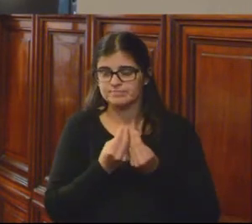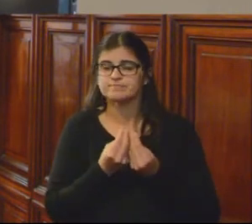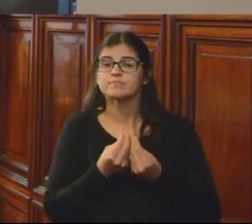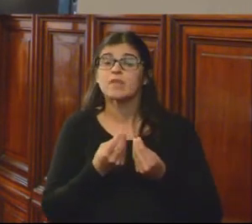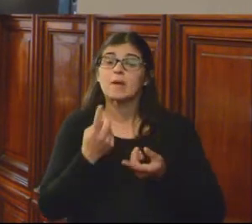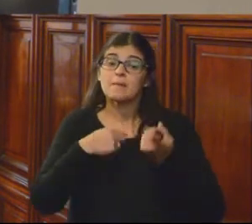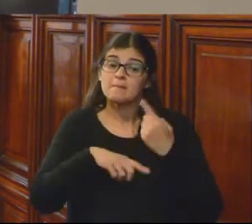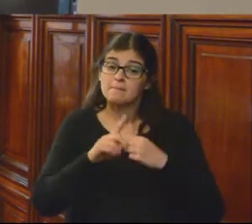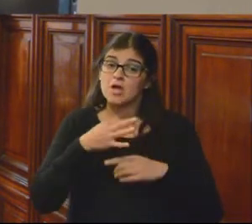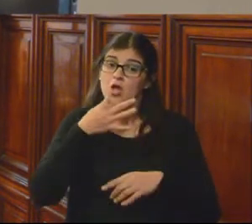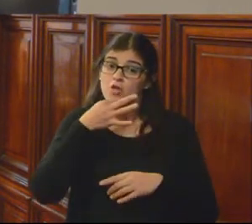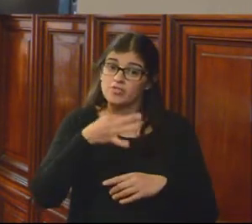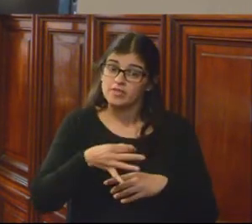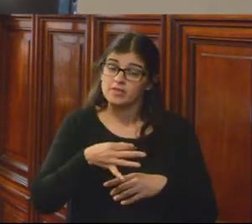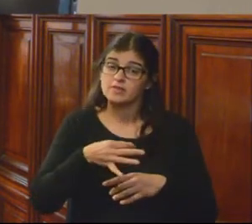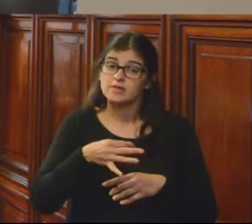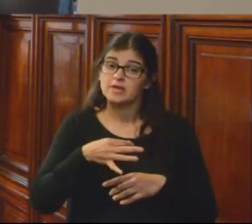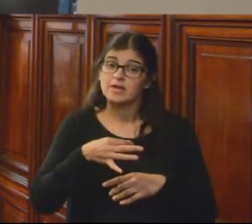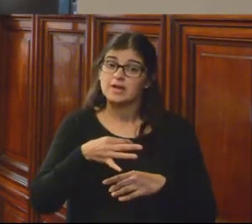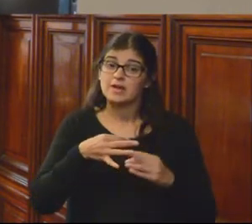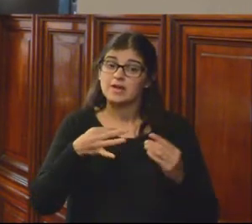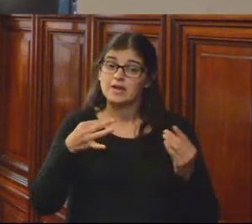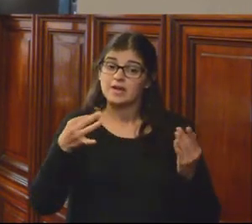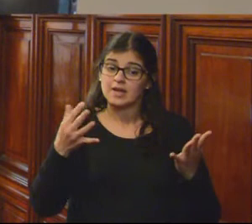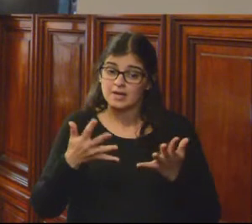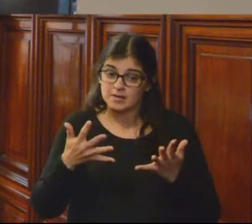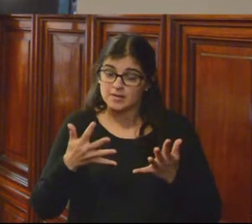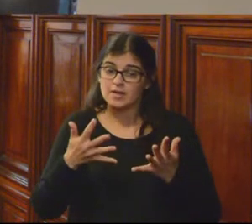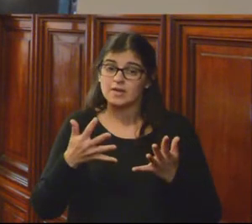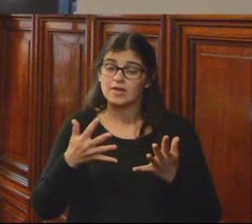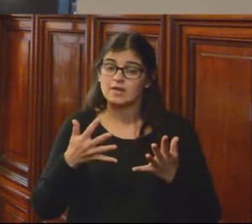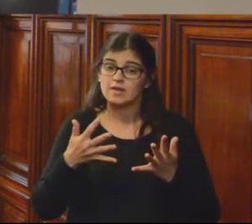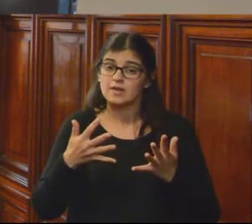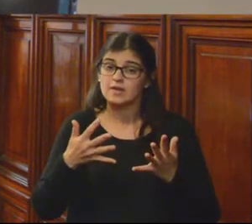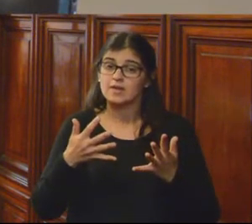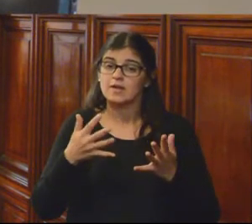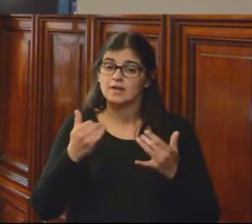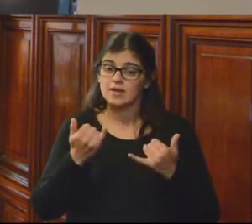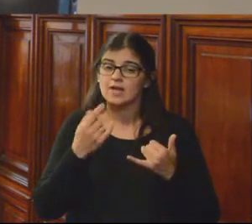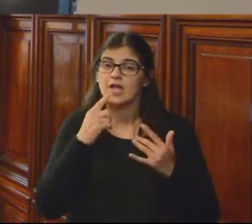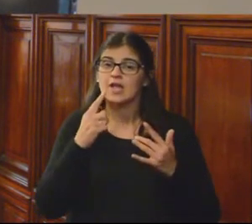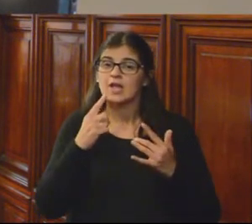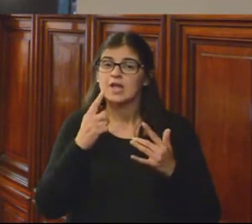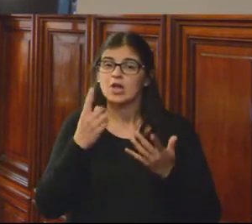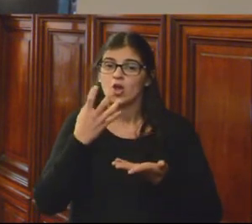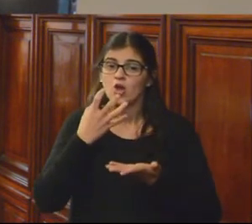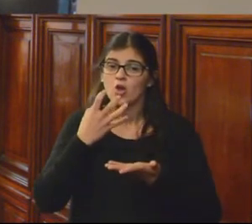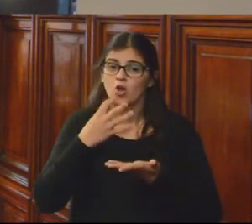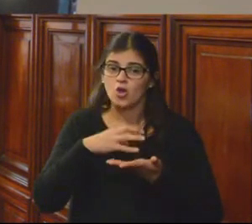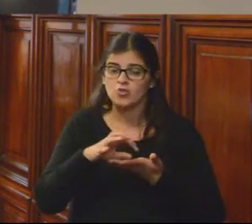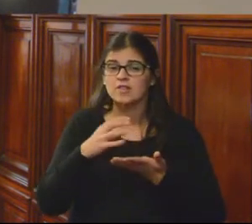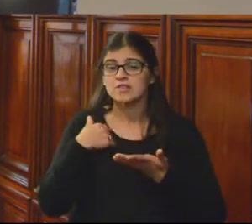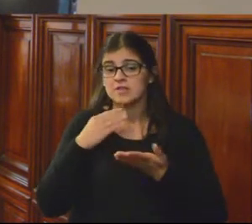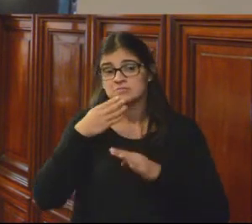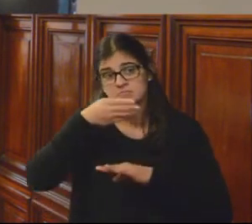Sin embargo, digo, la práctica de la RPPL ha sido en el continente de visitar